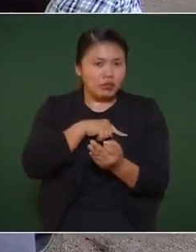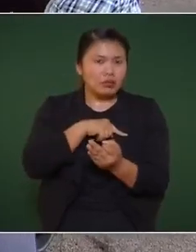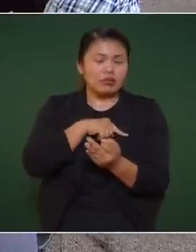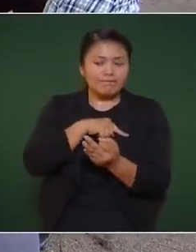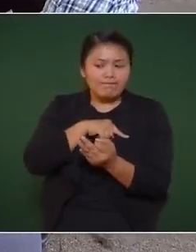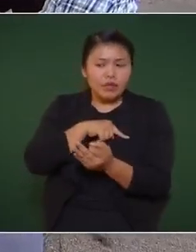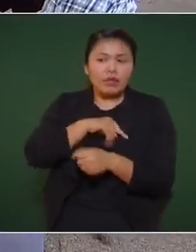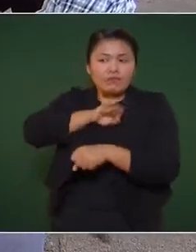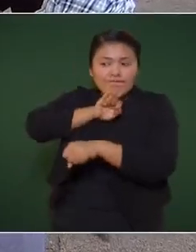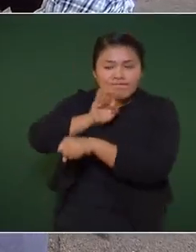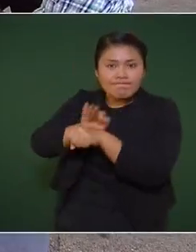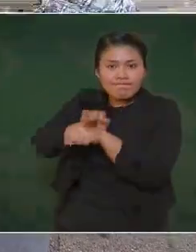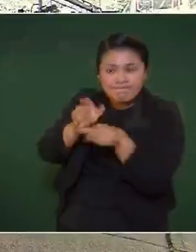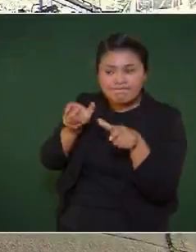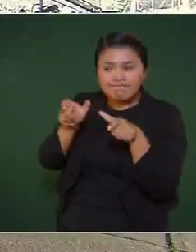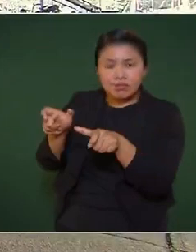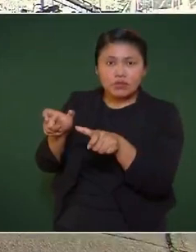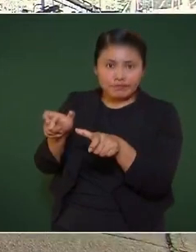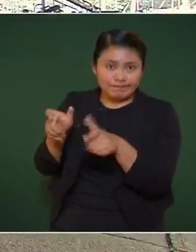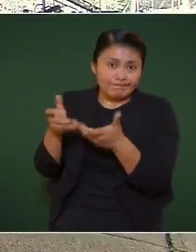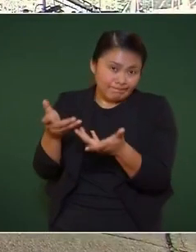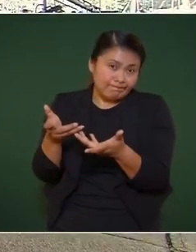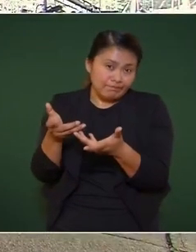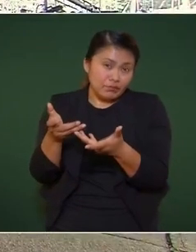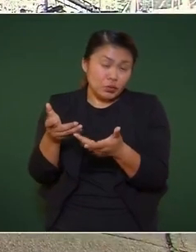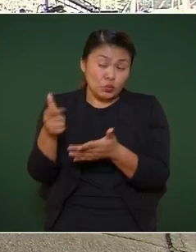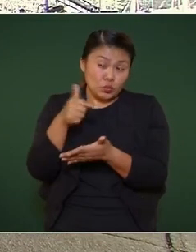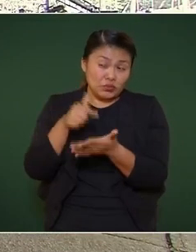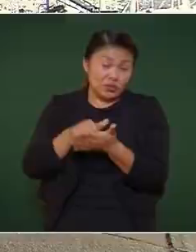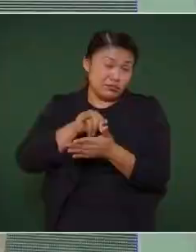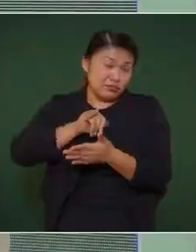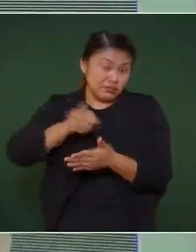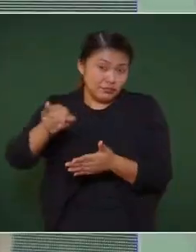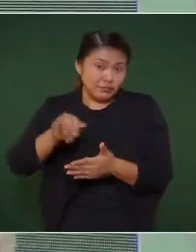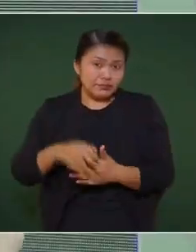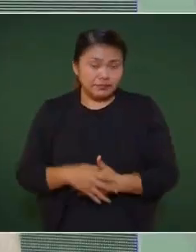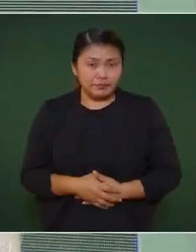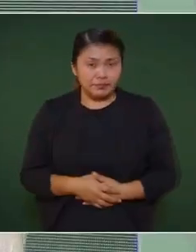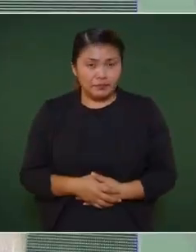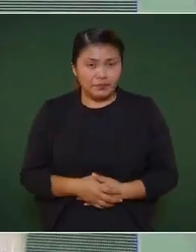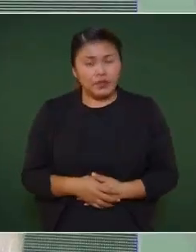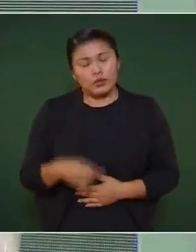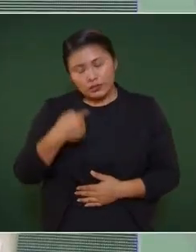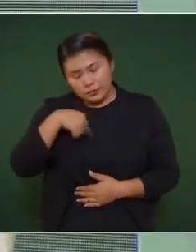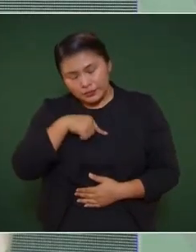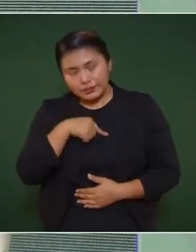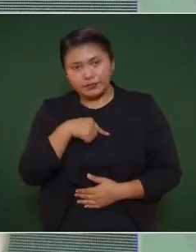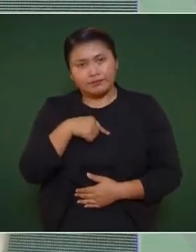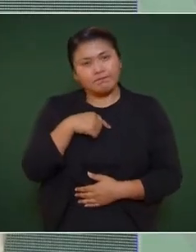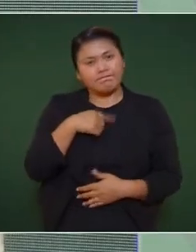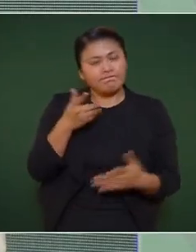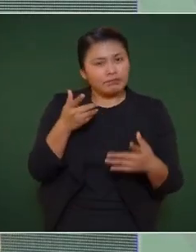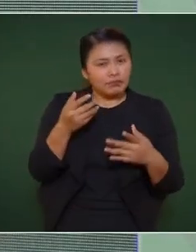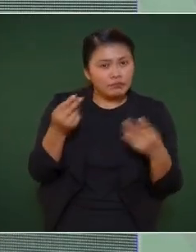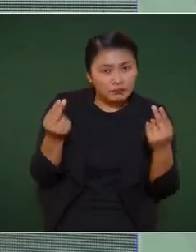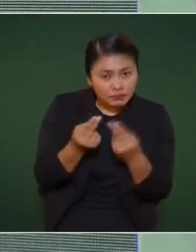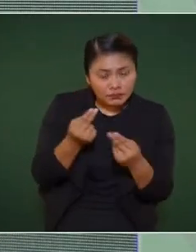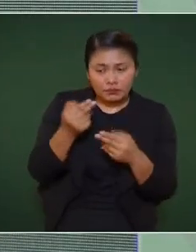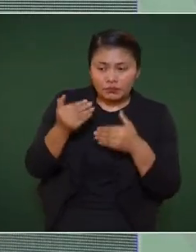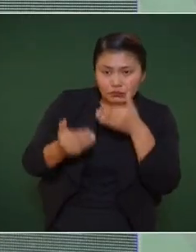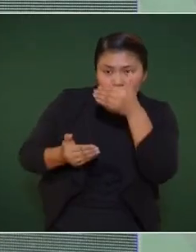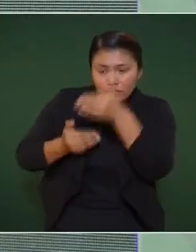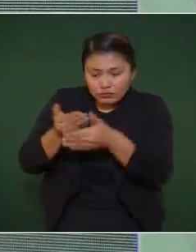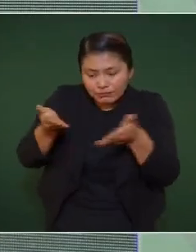protección civil. Sí. Hay que ir avanzando más en